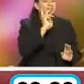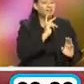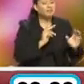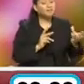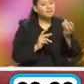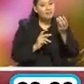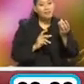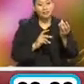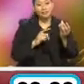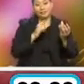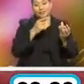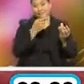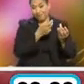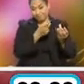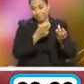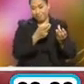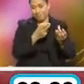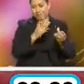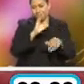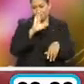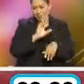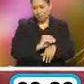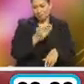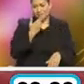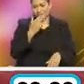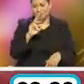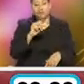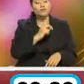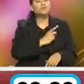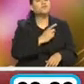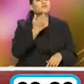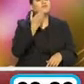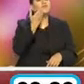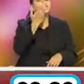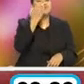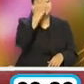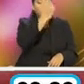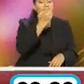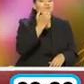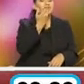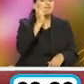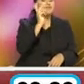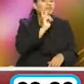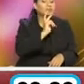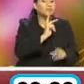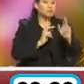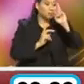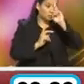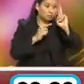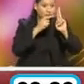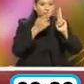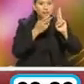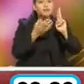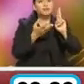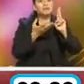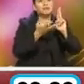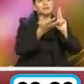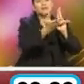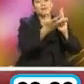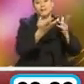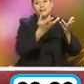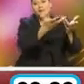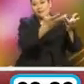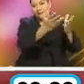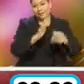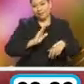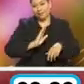necesariamente están permitidas. Siempre el rollo de lo prohibido los atrae mucho, ¿no? Que es lo más deseado, ¿no? Por